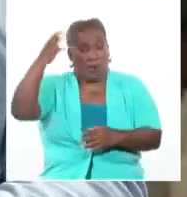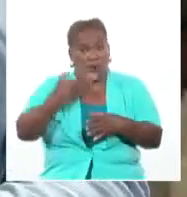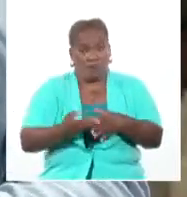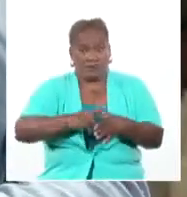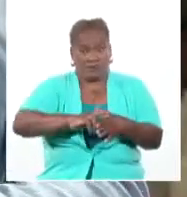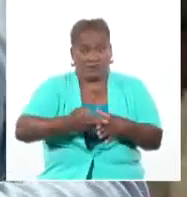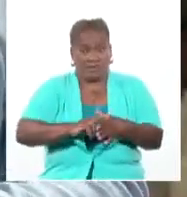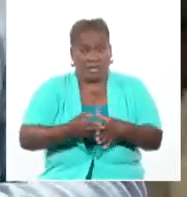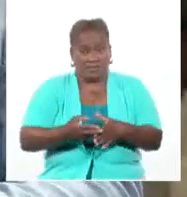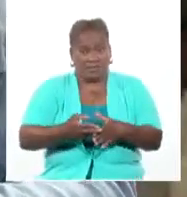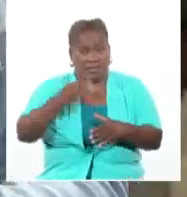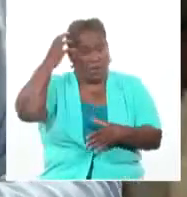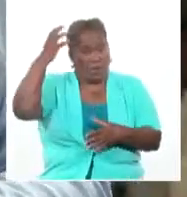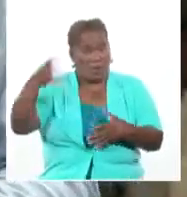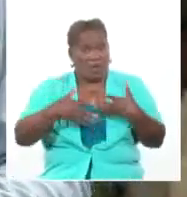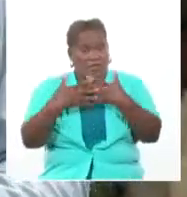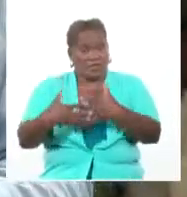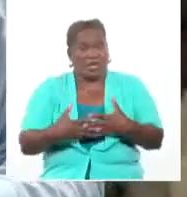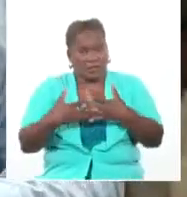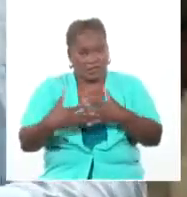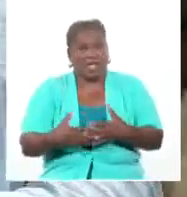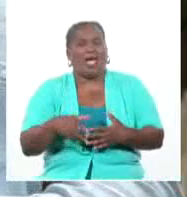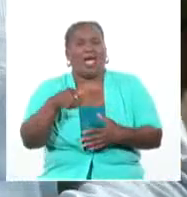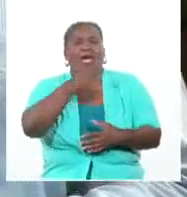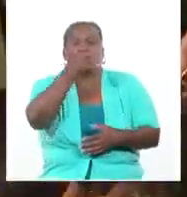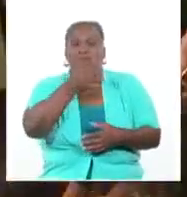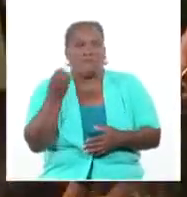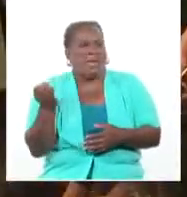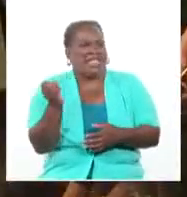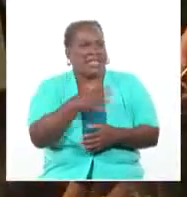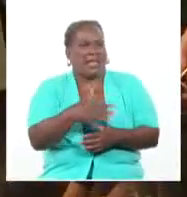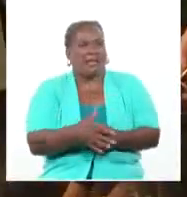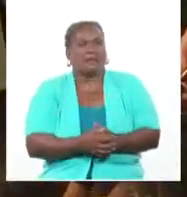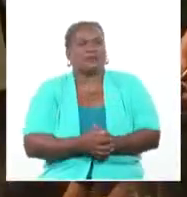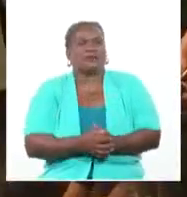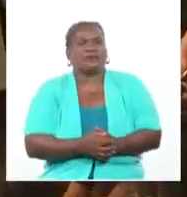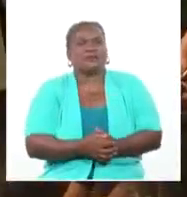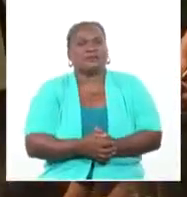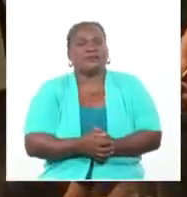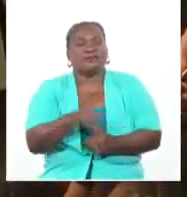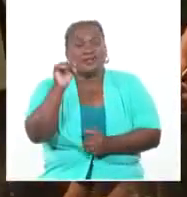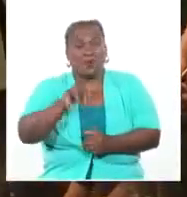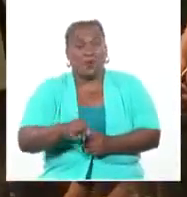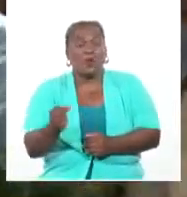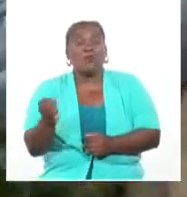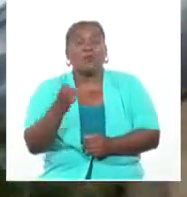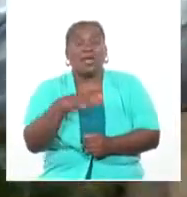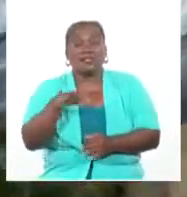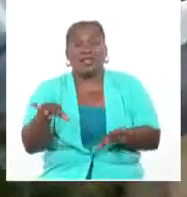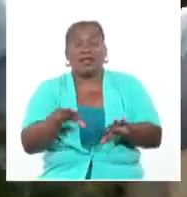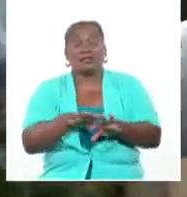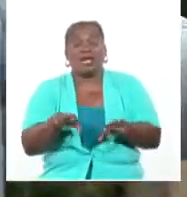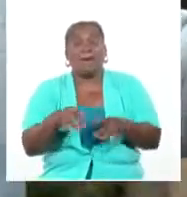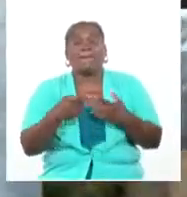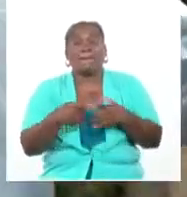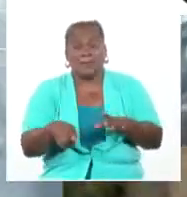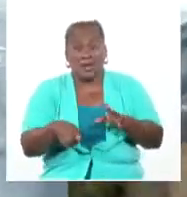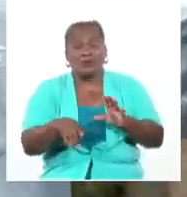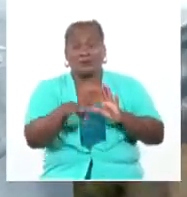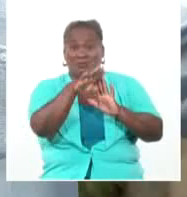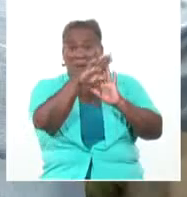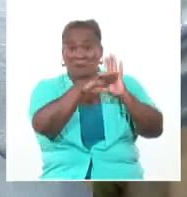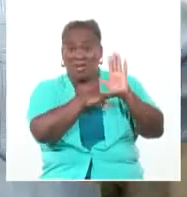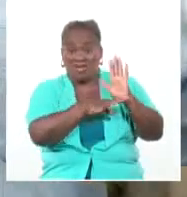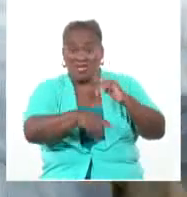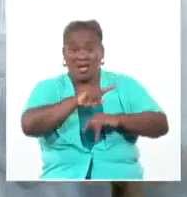del gobierno de los Estados Unidos, desmentimos esa falacia. Hoy la mentira está deshecha, pero las 243 medidas